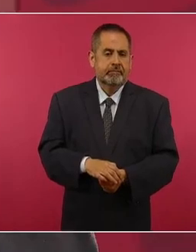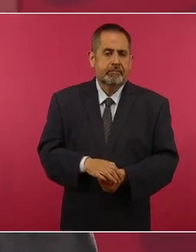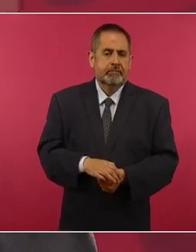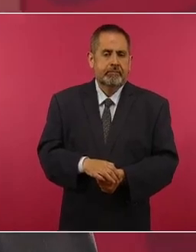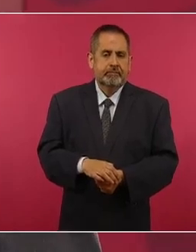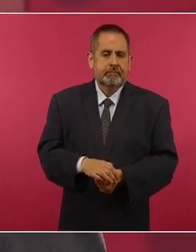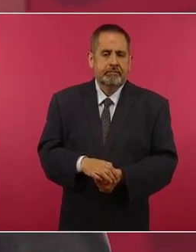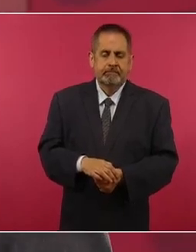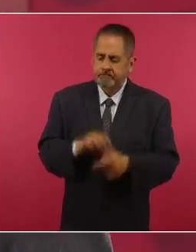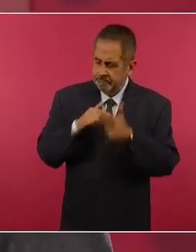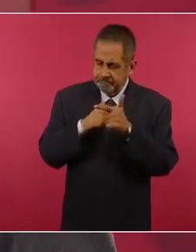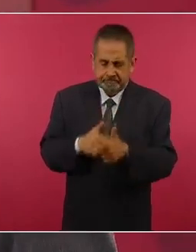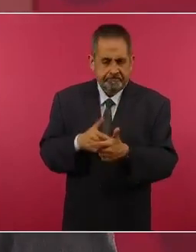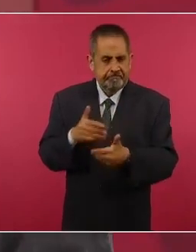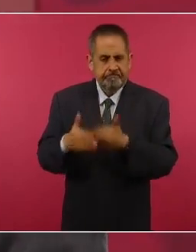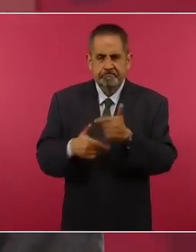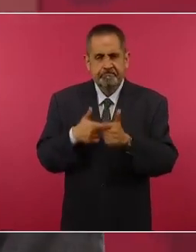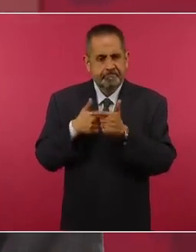Sin